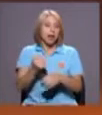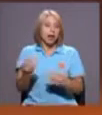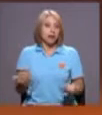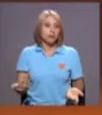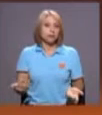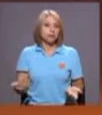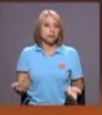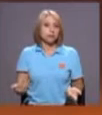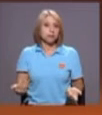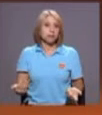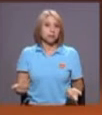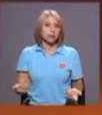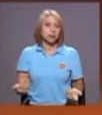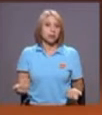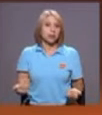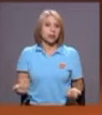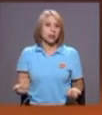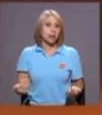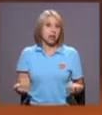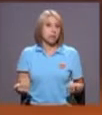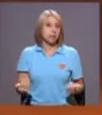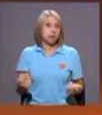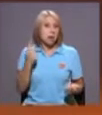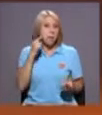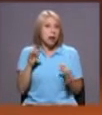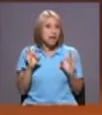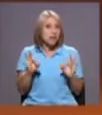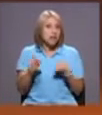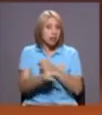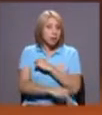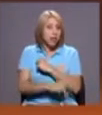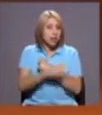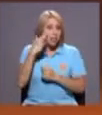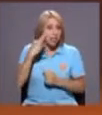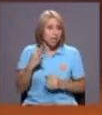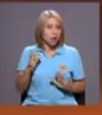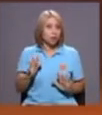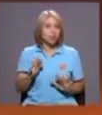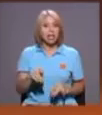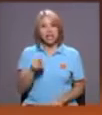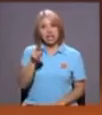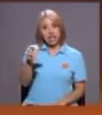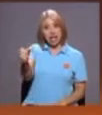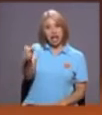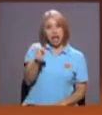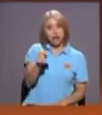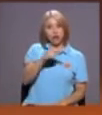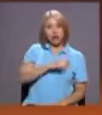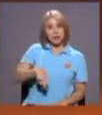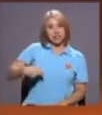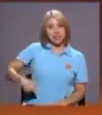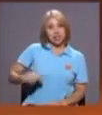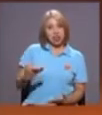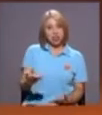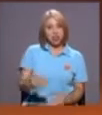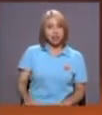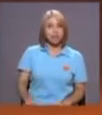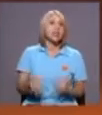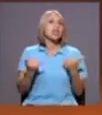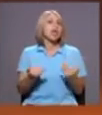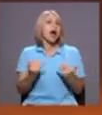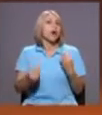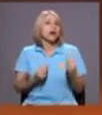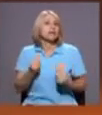que yo creo que para bien del país, que él fuera el presidente, y entonces ahora de lo que se trata es de